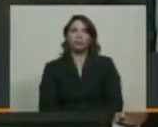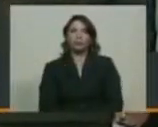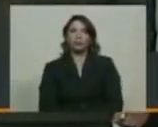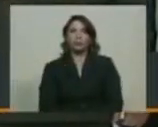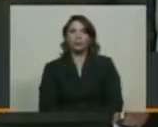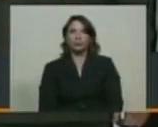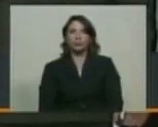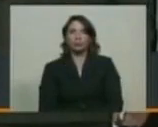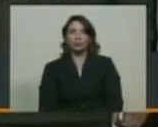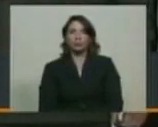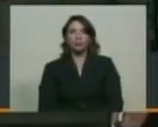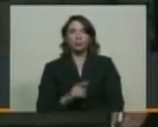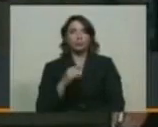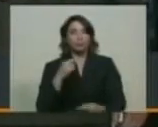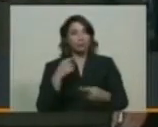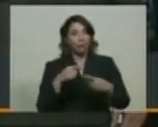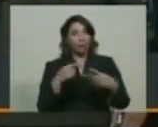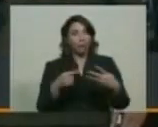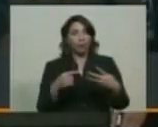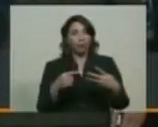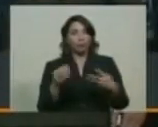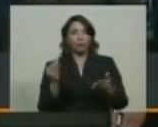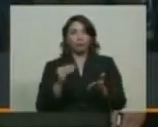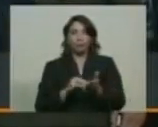de cada vez